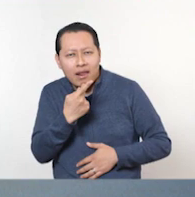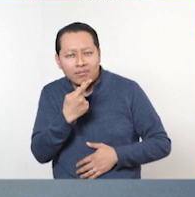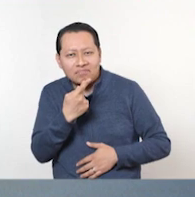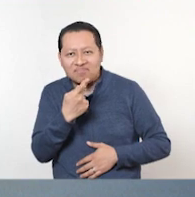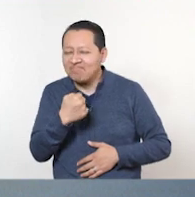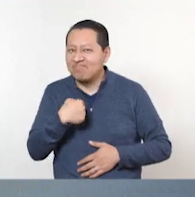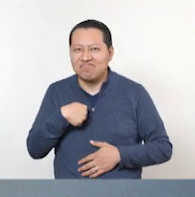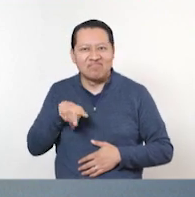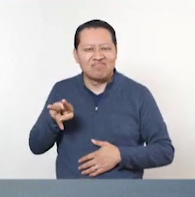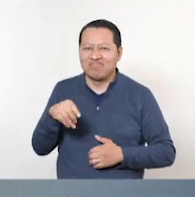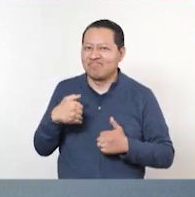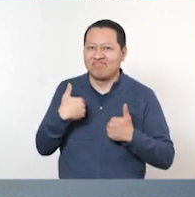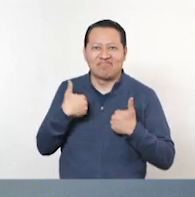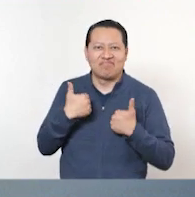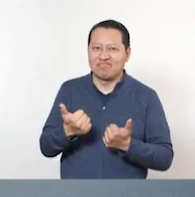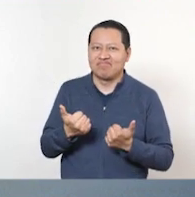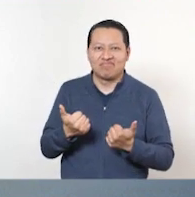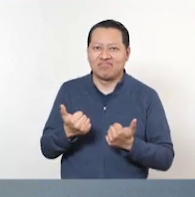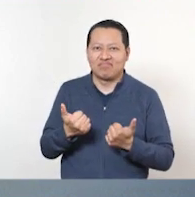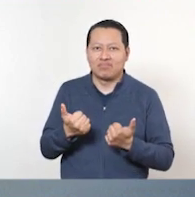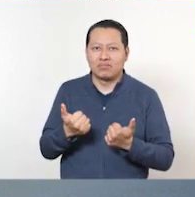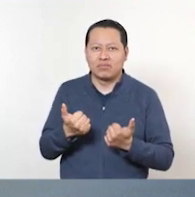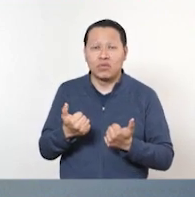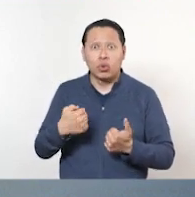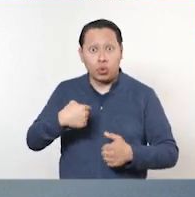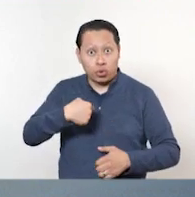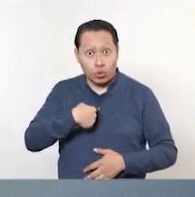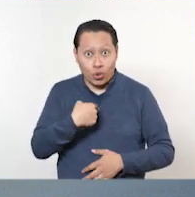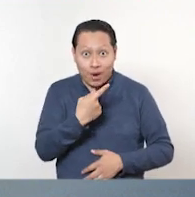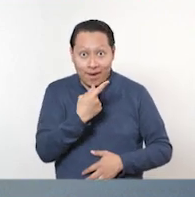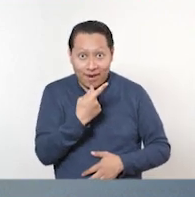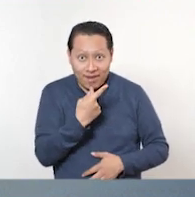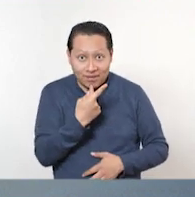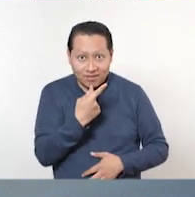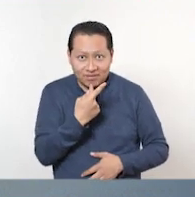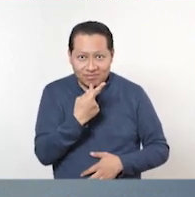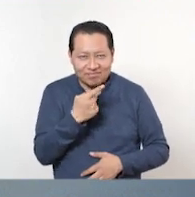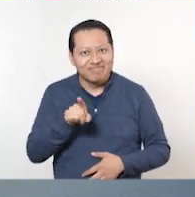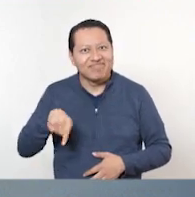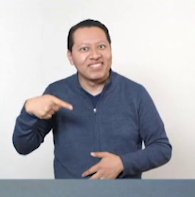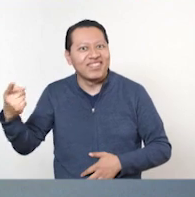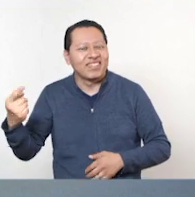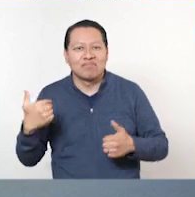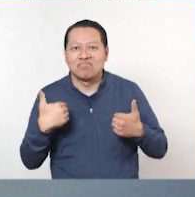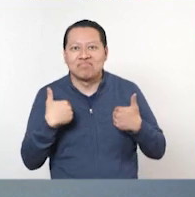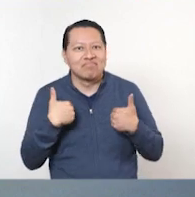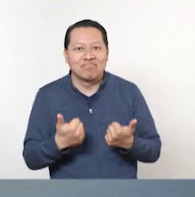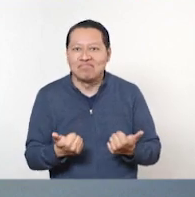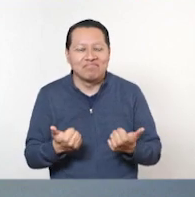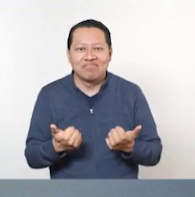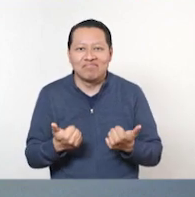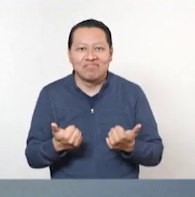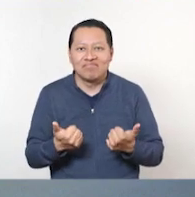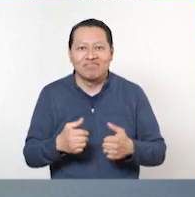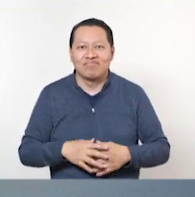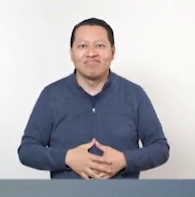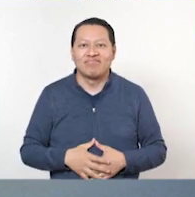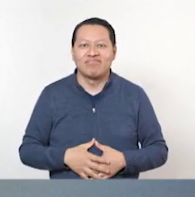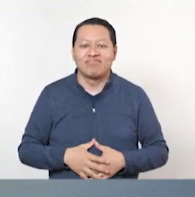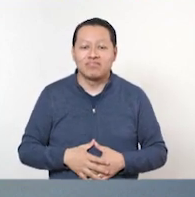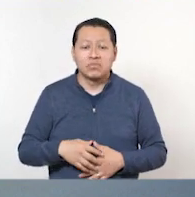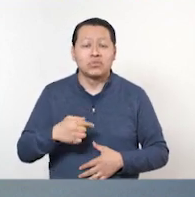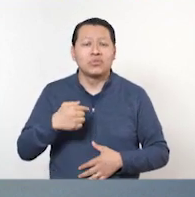Oragini, Kirienela, Orainie, Kerienena, Nerune, Tiarushiche,